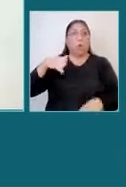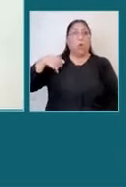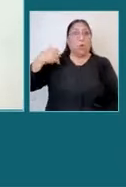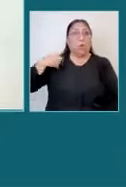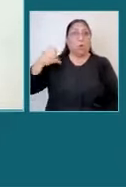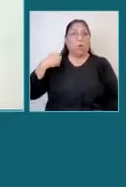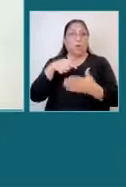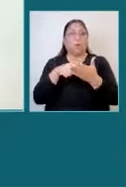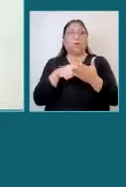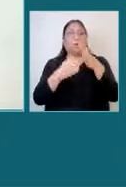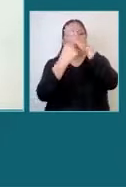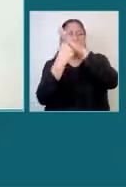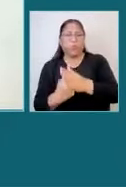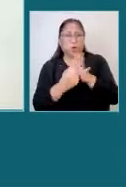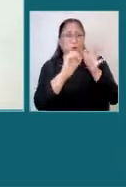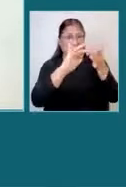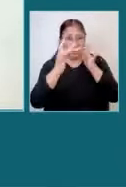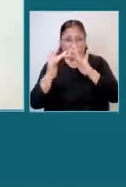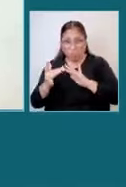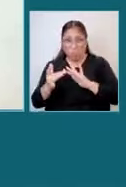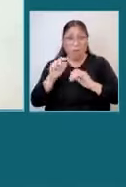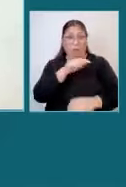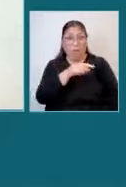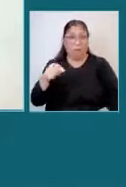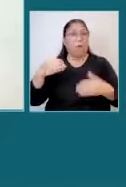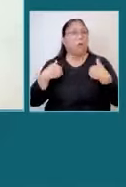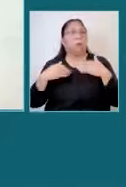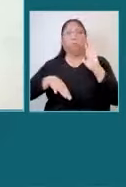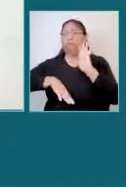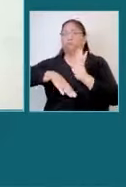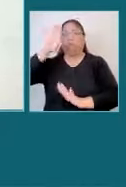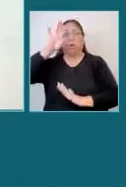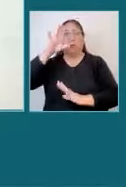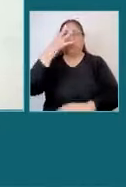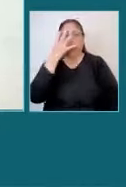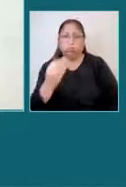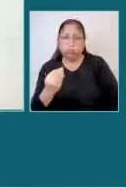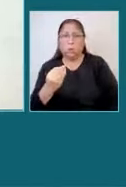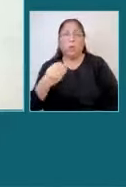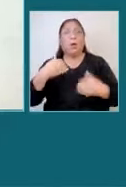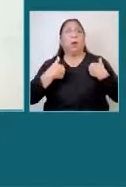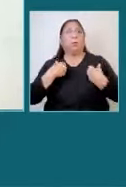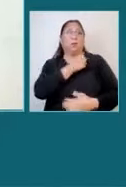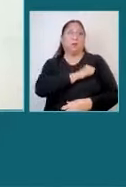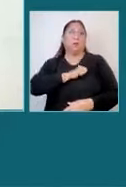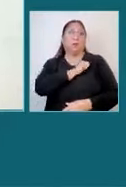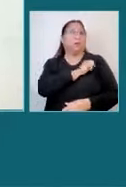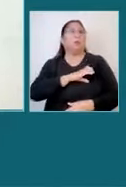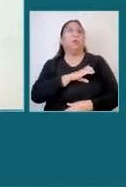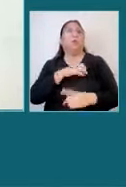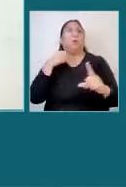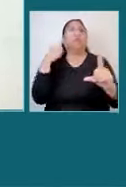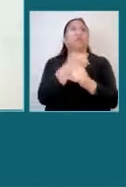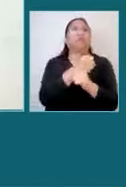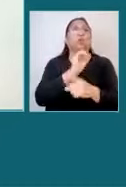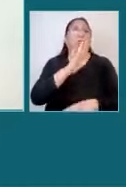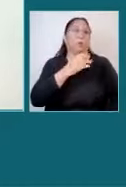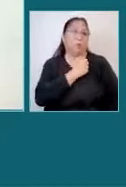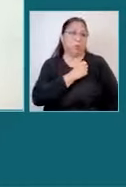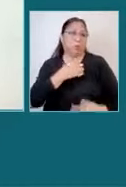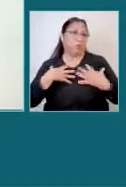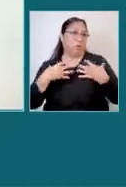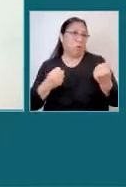Víctimas de ciberbullying en la adolescencia tienen mayor tendencia a desarrollar comportamientos nocivos para su salud, por